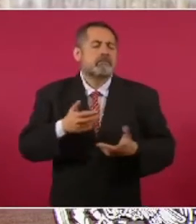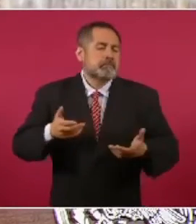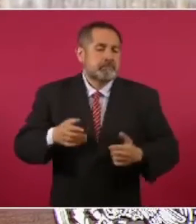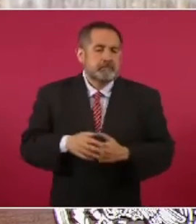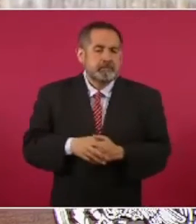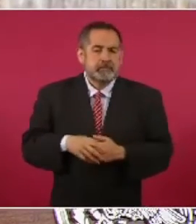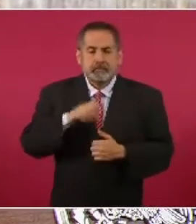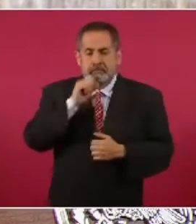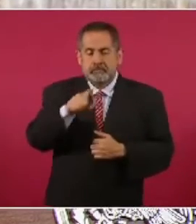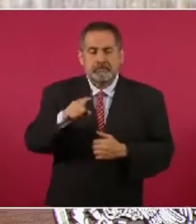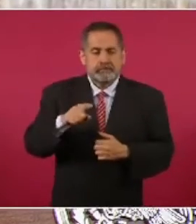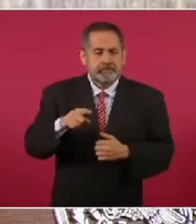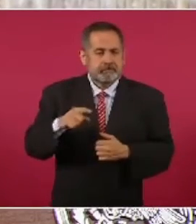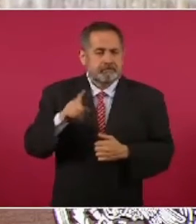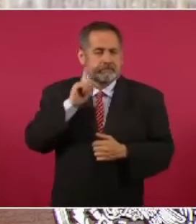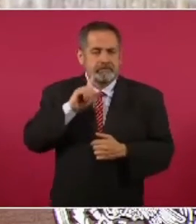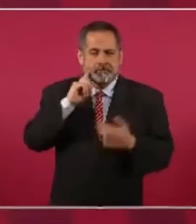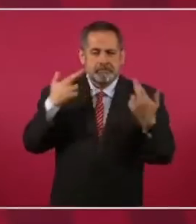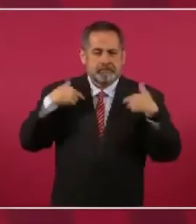la maestra Elbester,